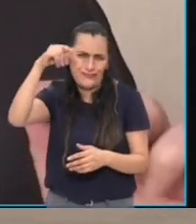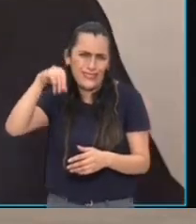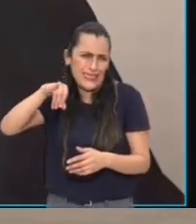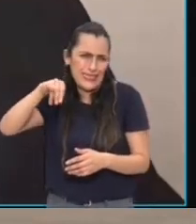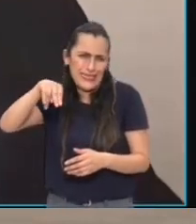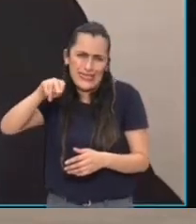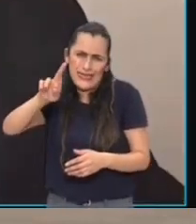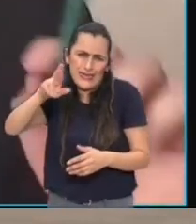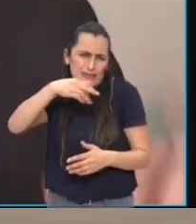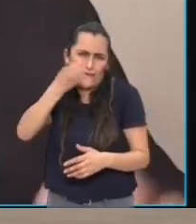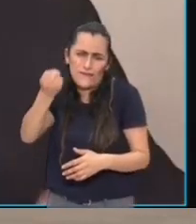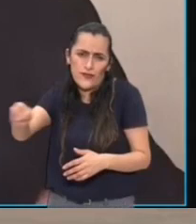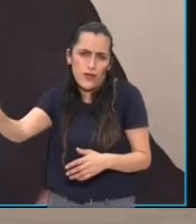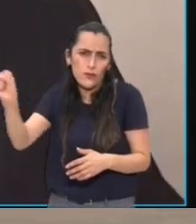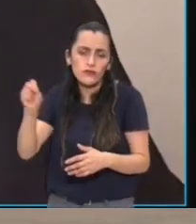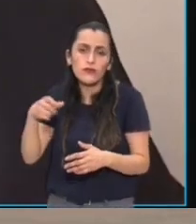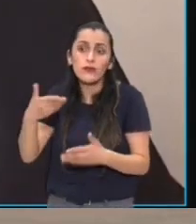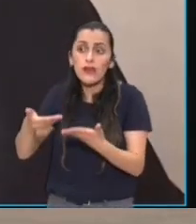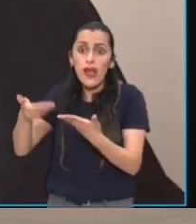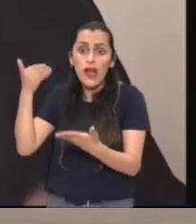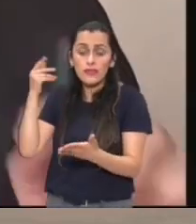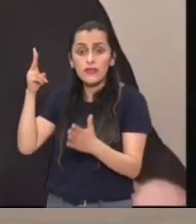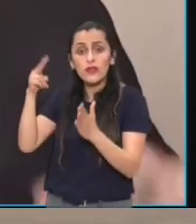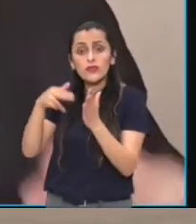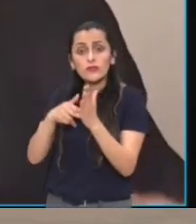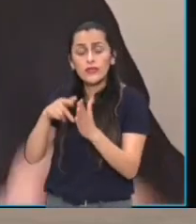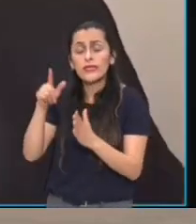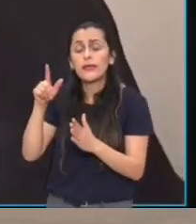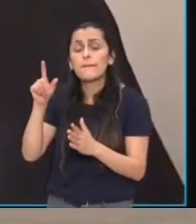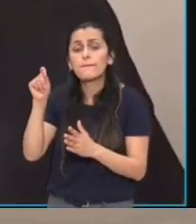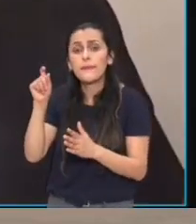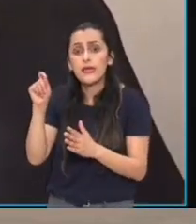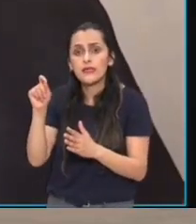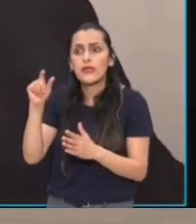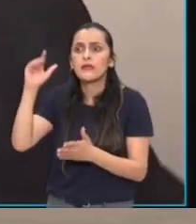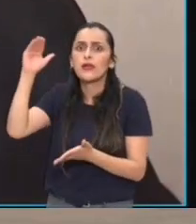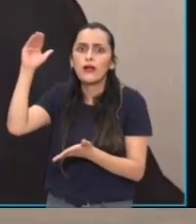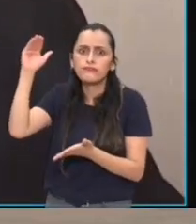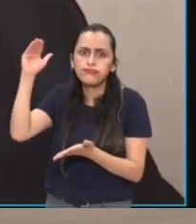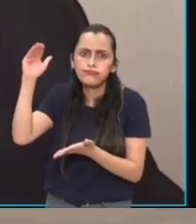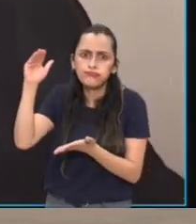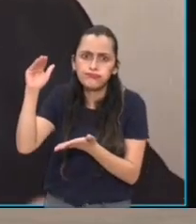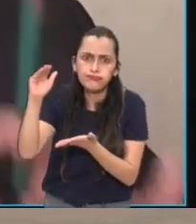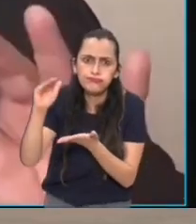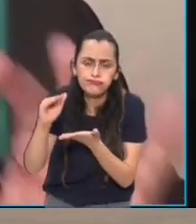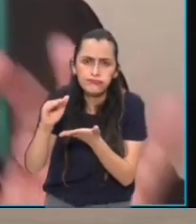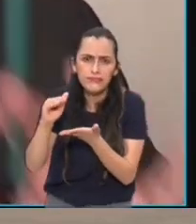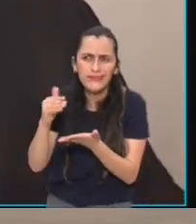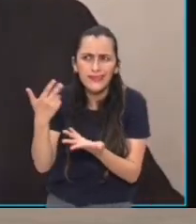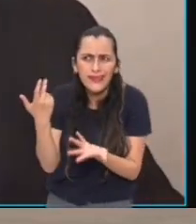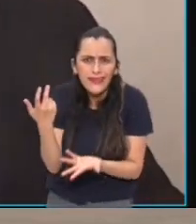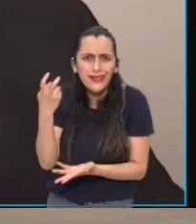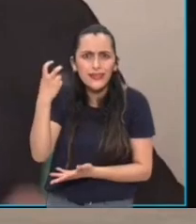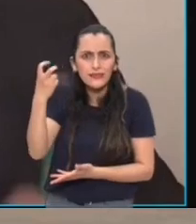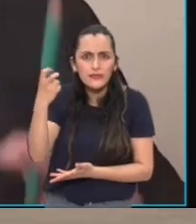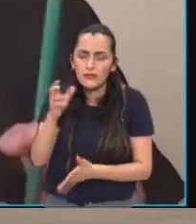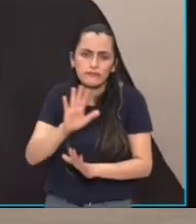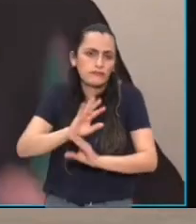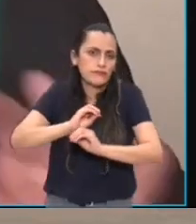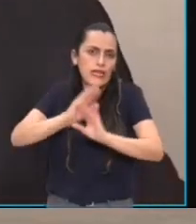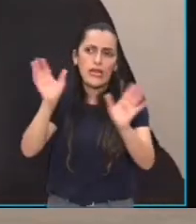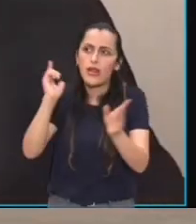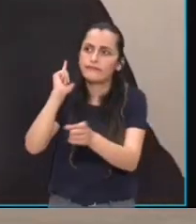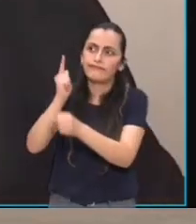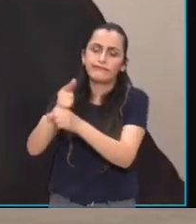1.6 miles de millones de pesos en 2020, pasó a 1.4 miles de millones en 2021. Ese es el mejor ejemplo